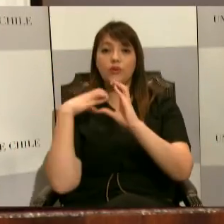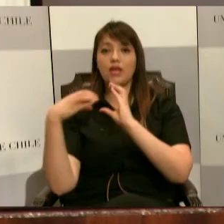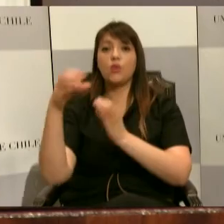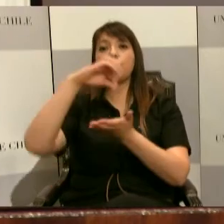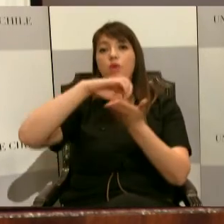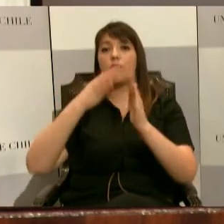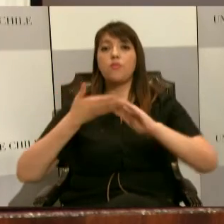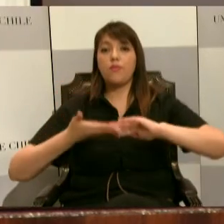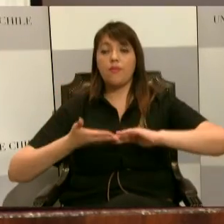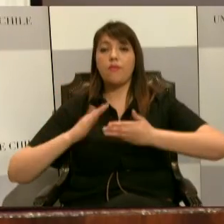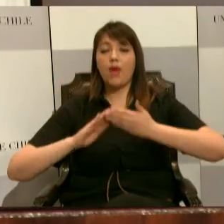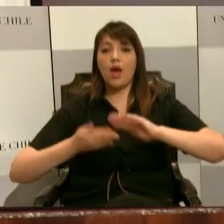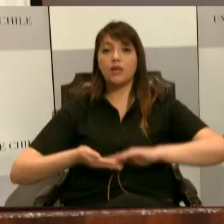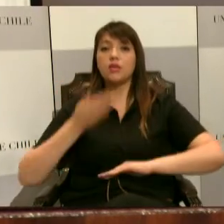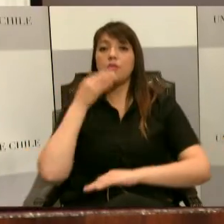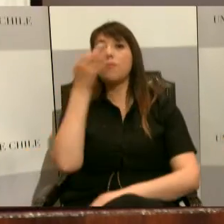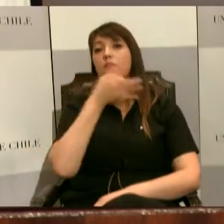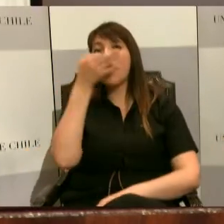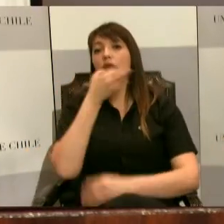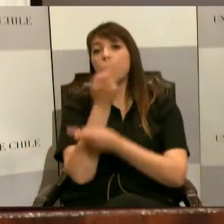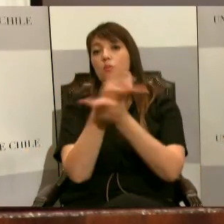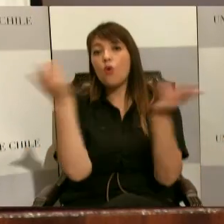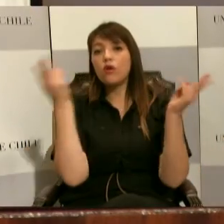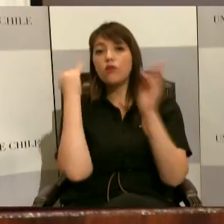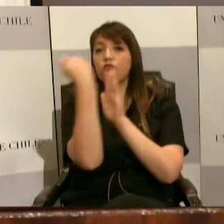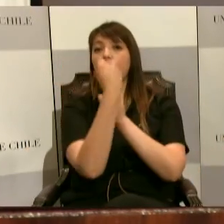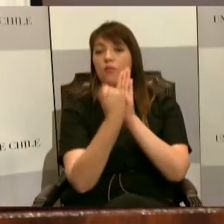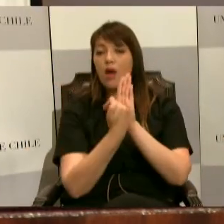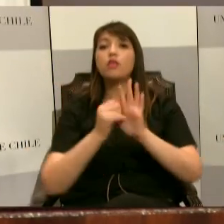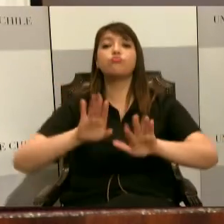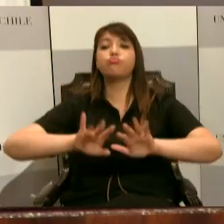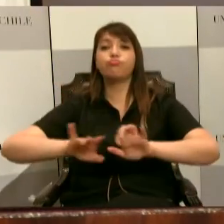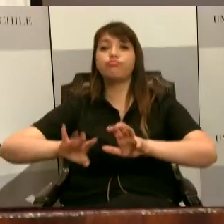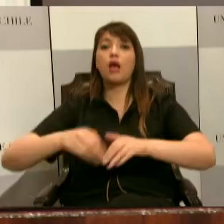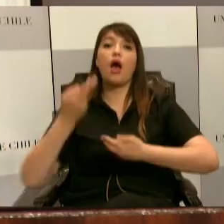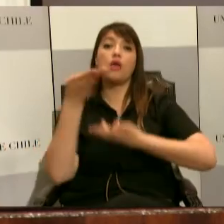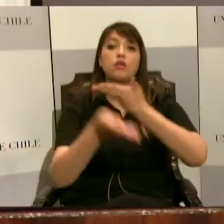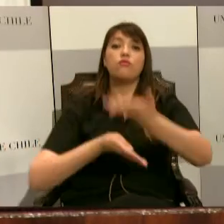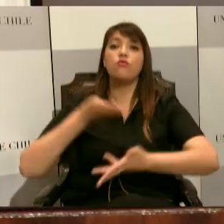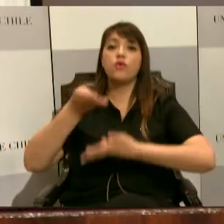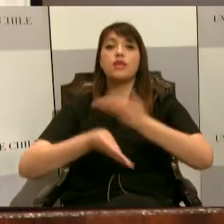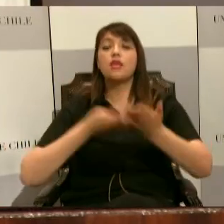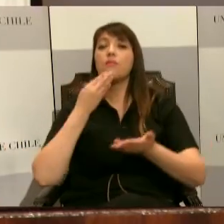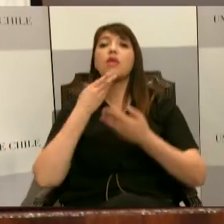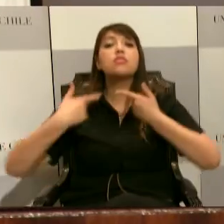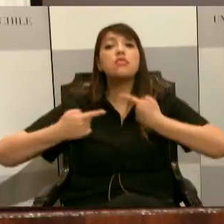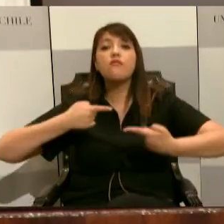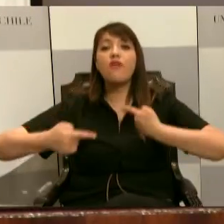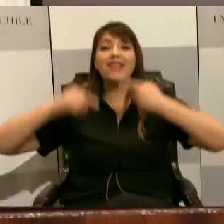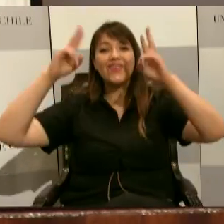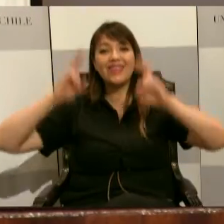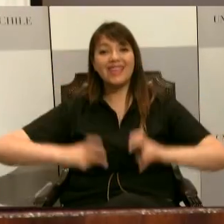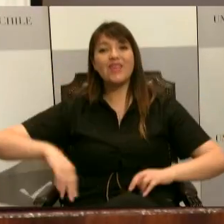país a través del lanzamiento de Palabra Pública, revista en formato papel y digital que busca contribuir con reflexiones y debates sobre los temas que